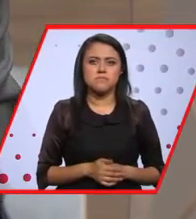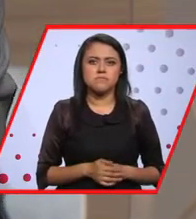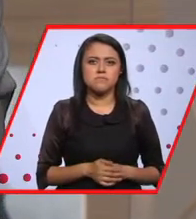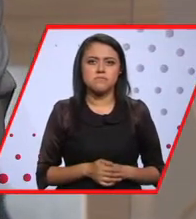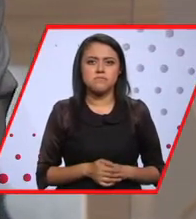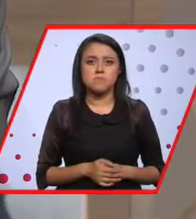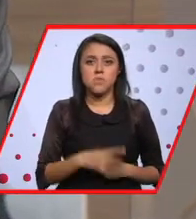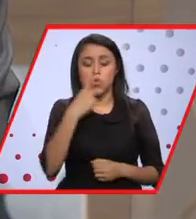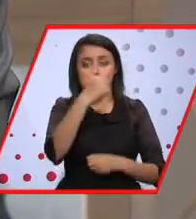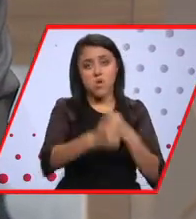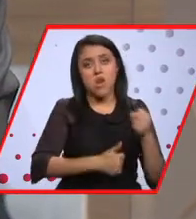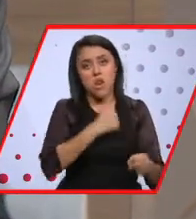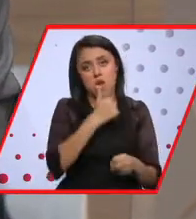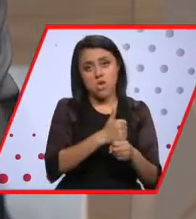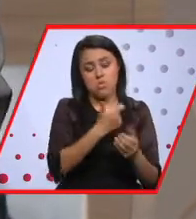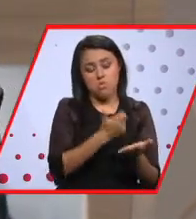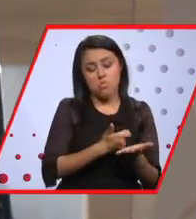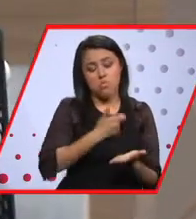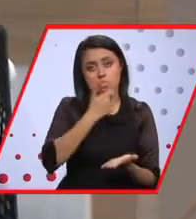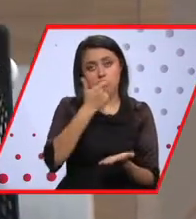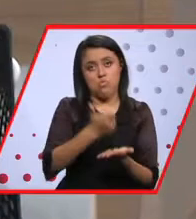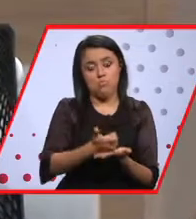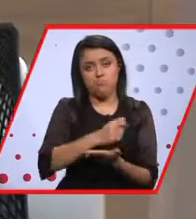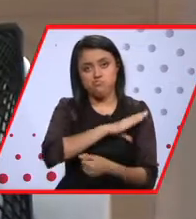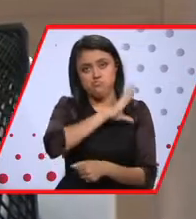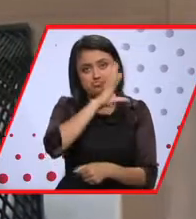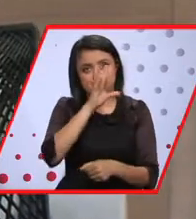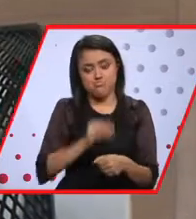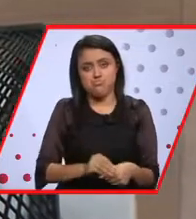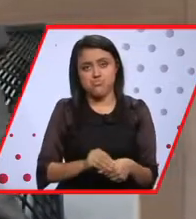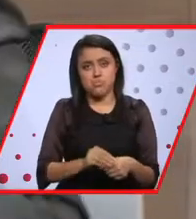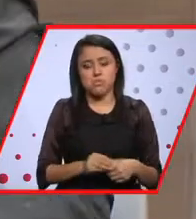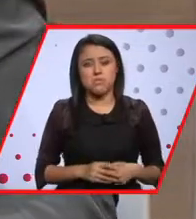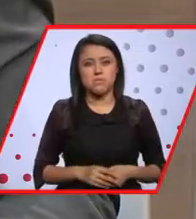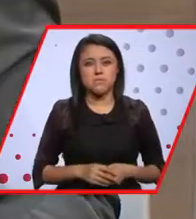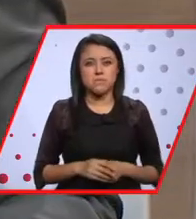pagaron el año de renta. Pagaron el año de renta.